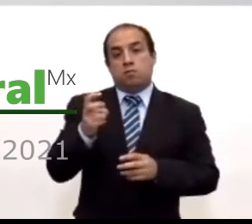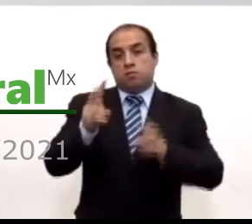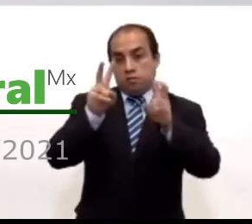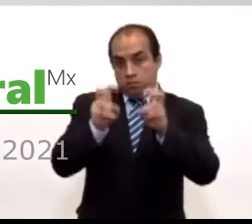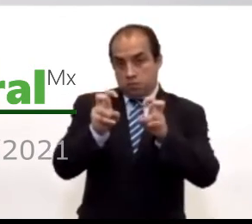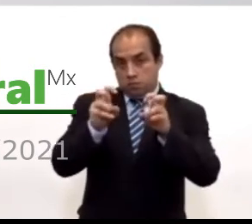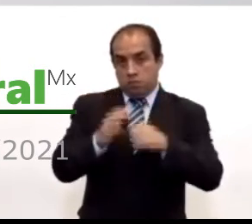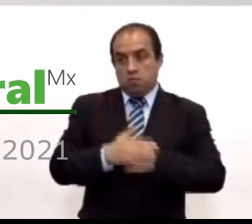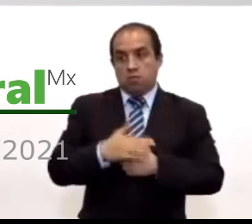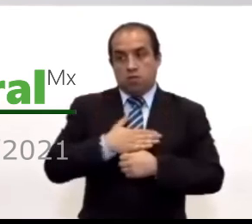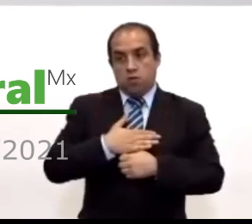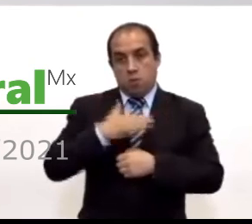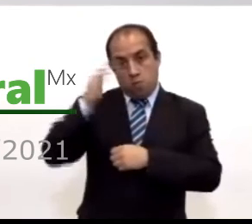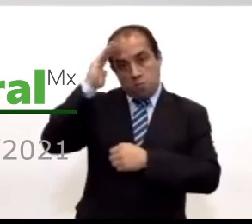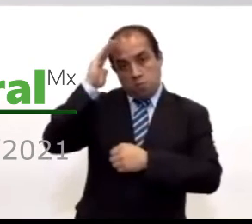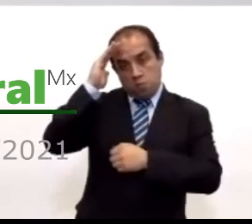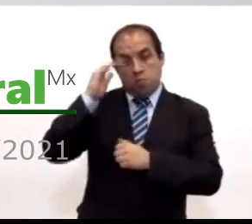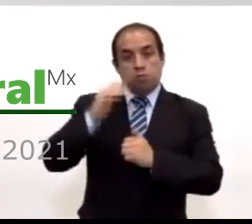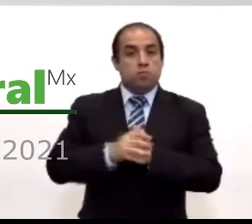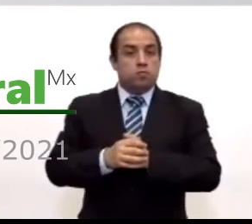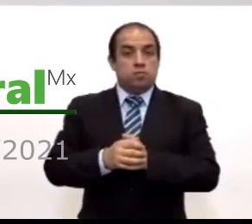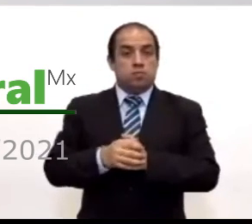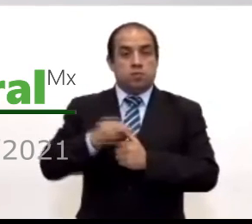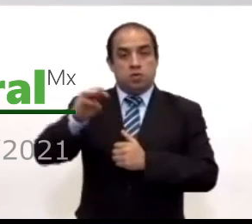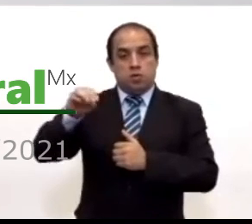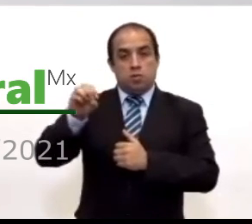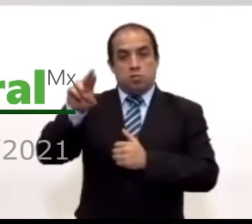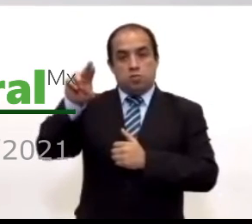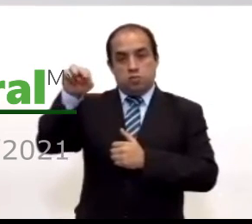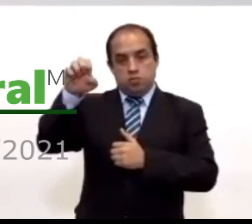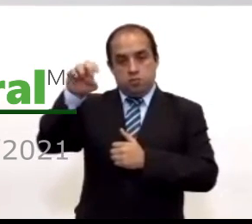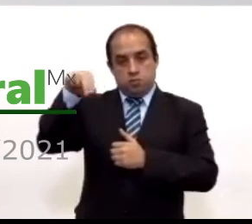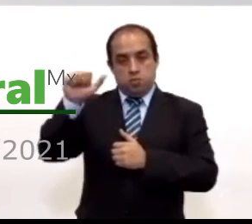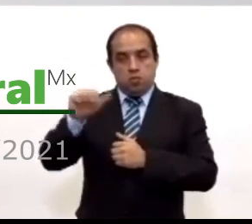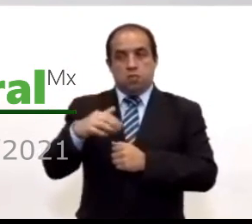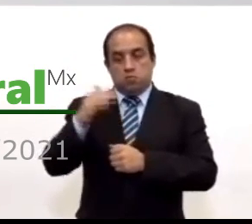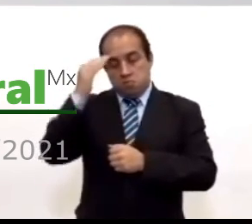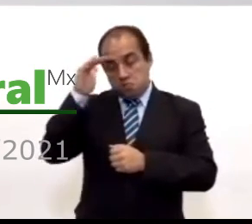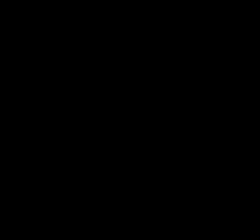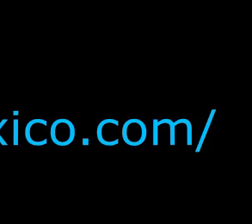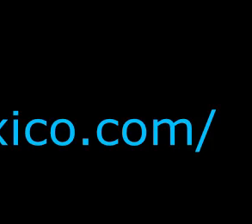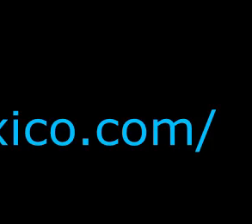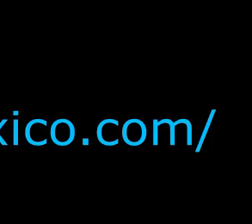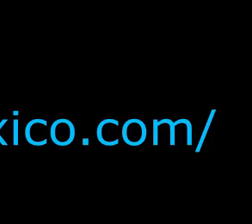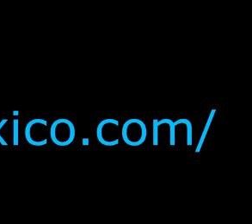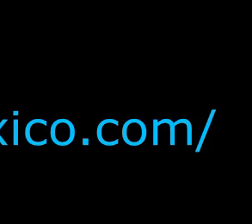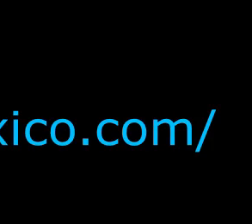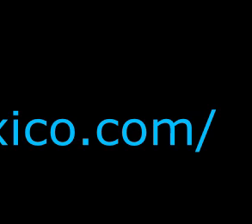pienso yo, de Morena. No conozco las denuncias, conozco que no hay sentencias,